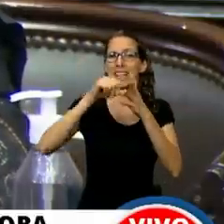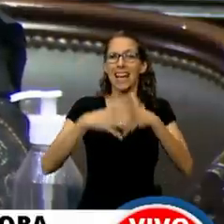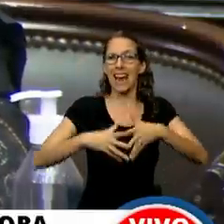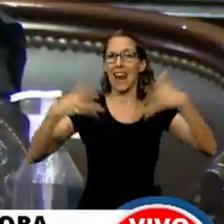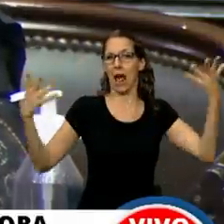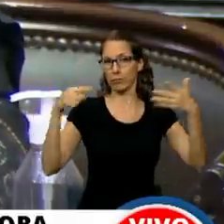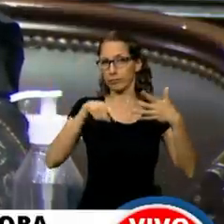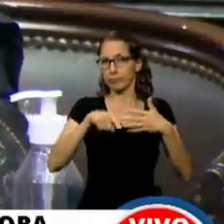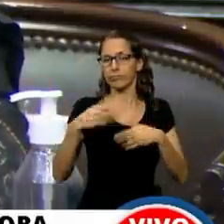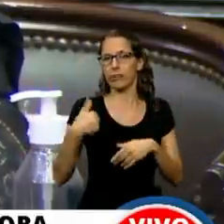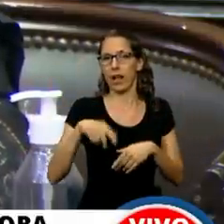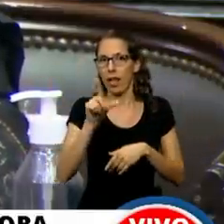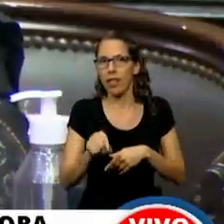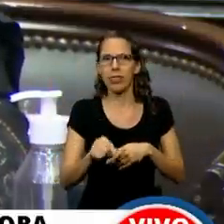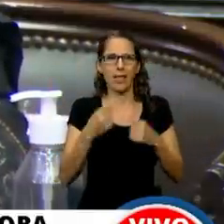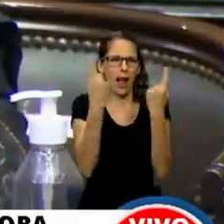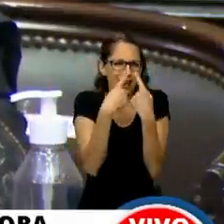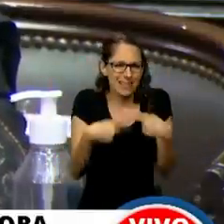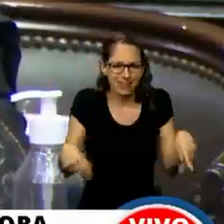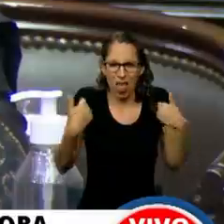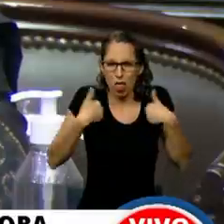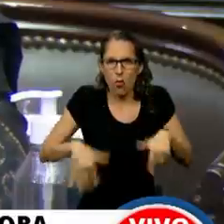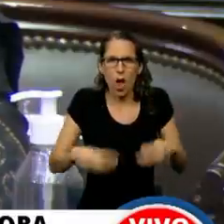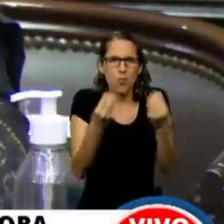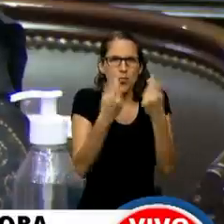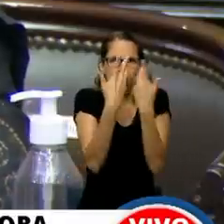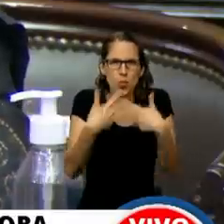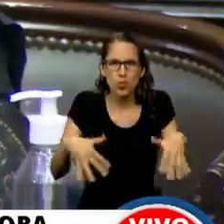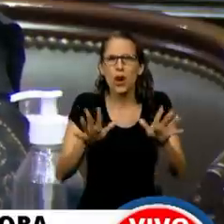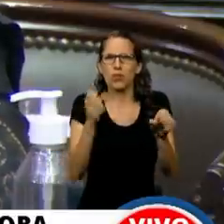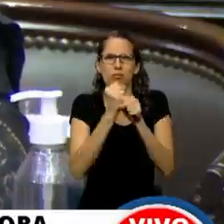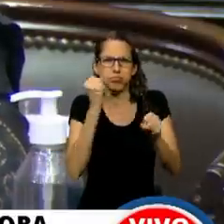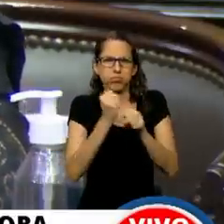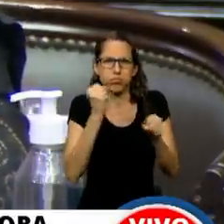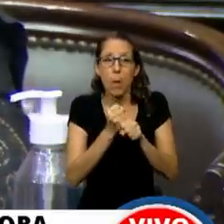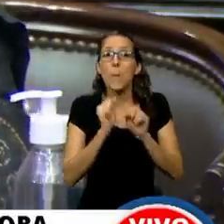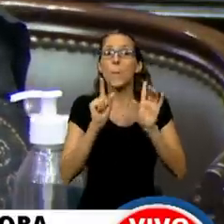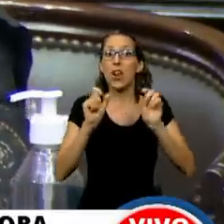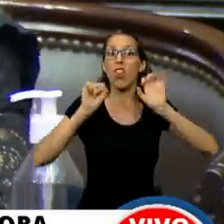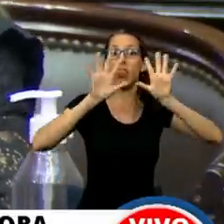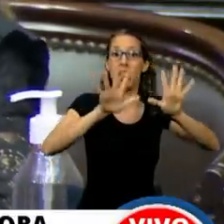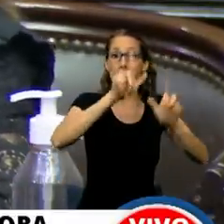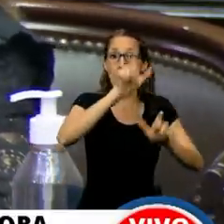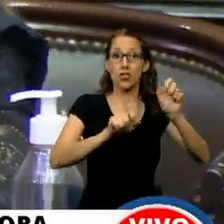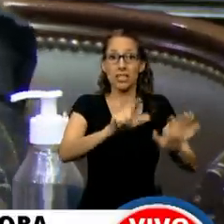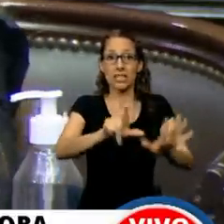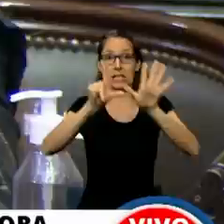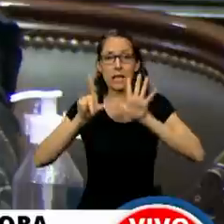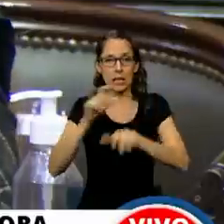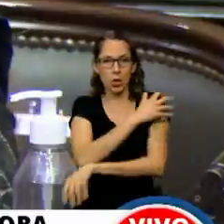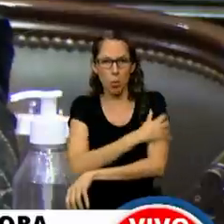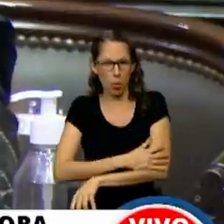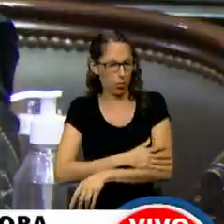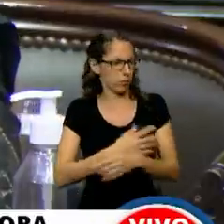naturales y con un gran pueblo trabajador 7 de cada 10 argentinos son pobres estudiando este presupuesto